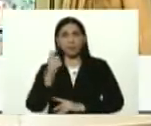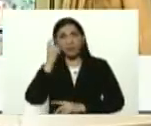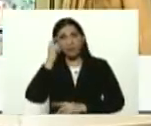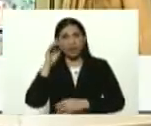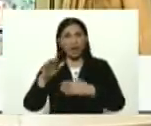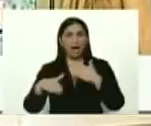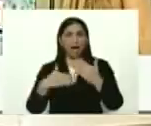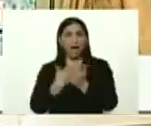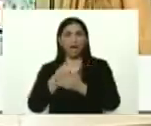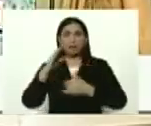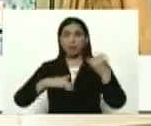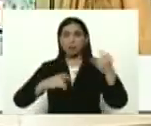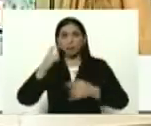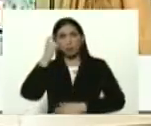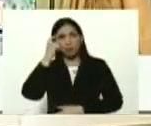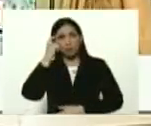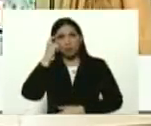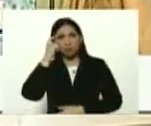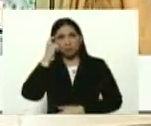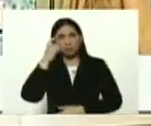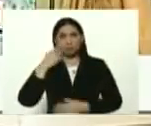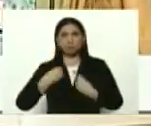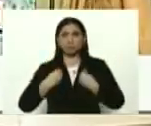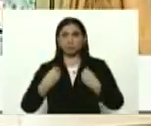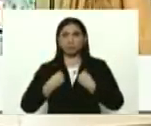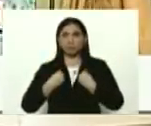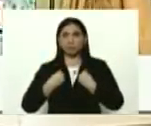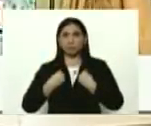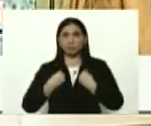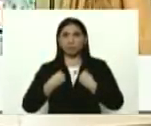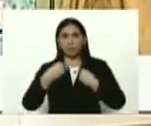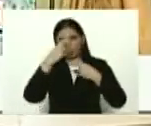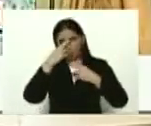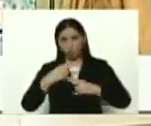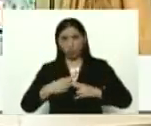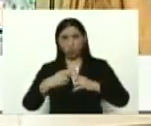el último día de su vida. Honor y gloria al negro Villegas.